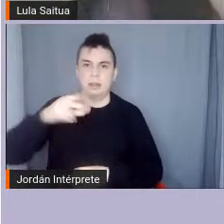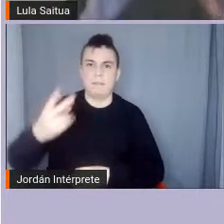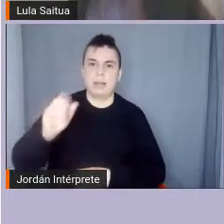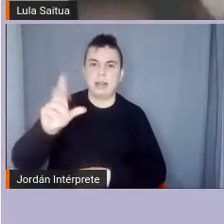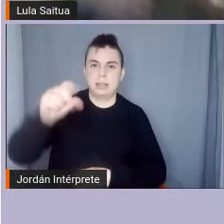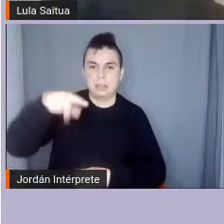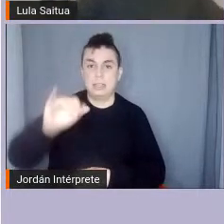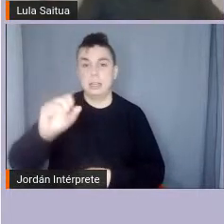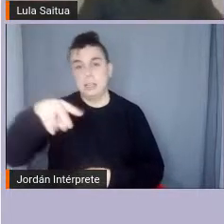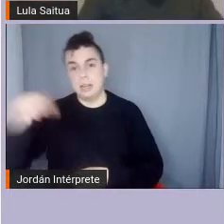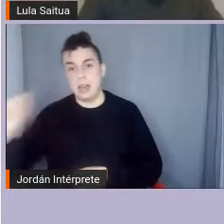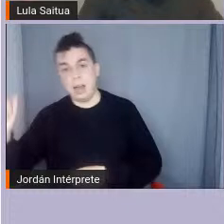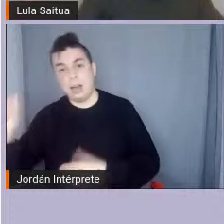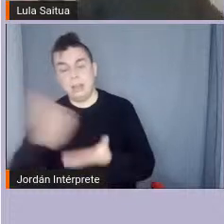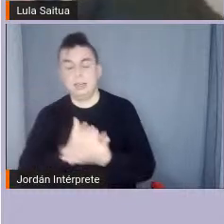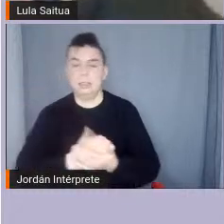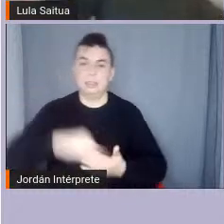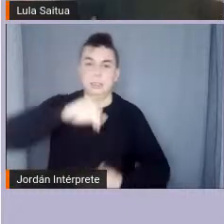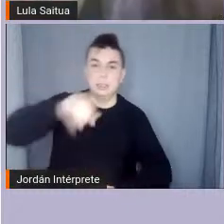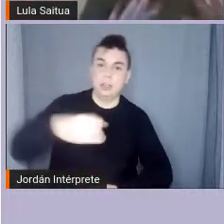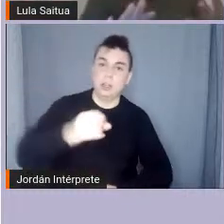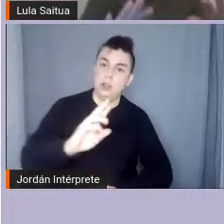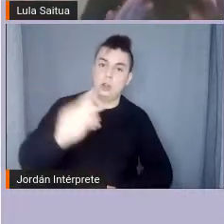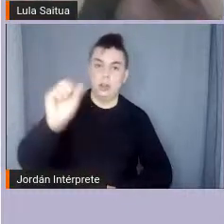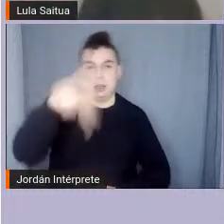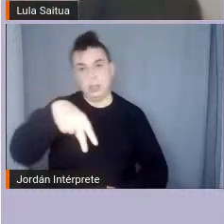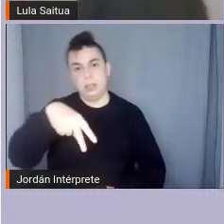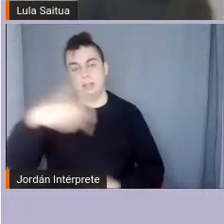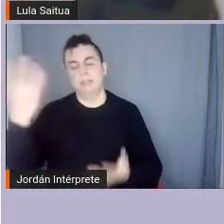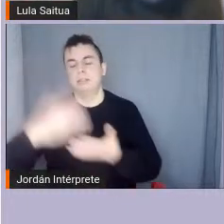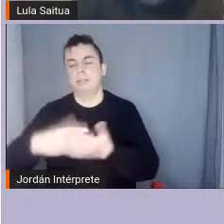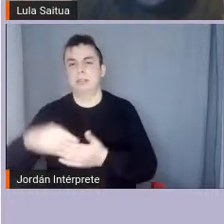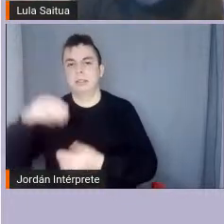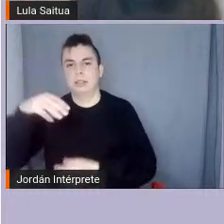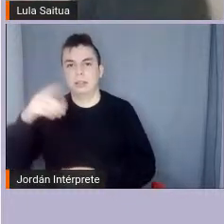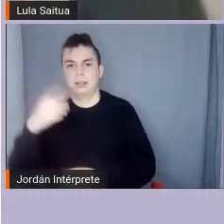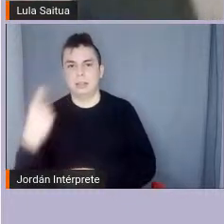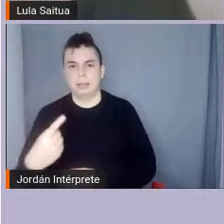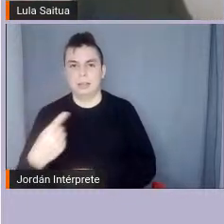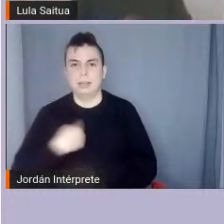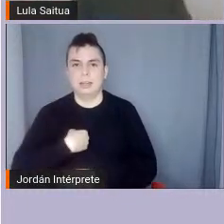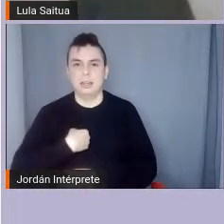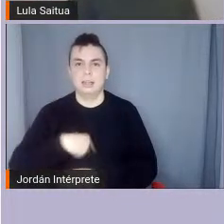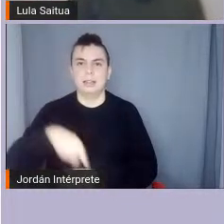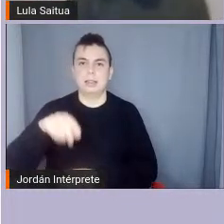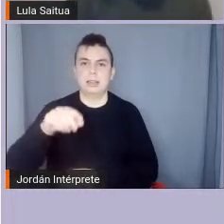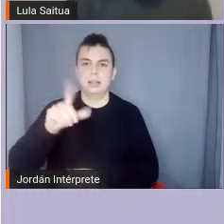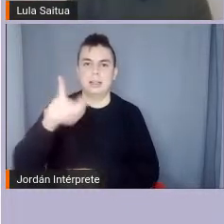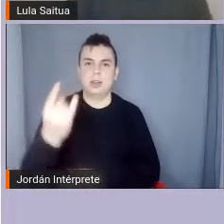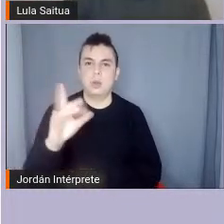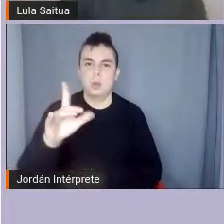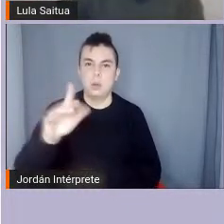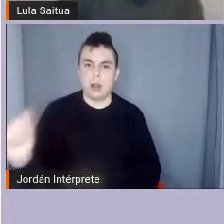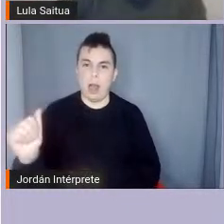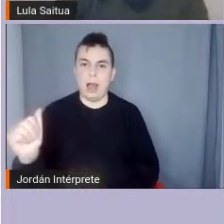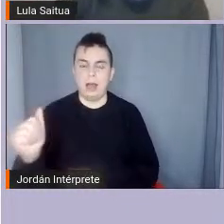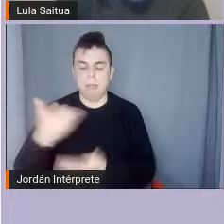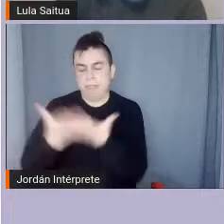Jordán, Mael, Lula, que somos los tres que estamos aquí, Jordán, la Lula y